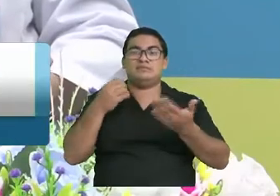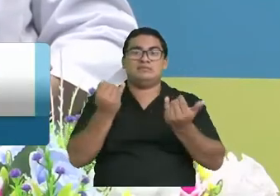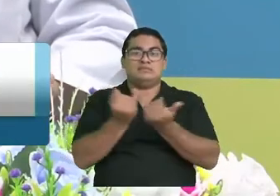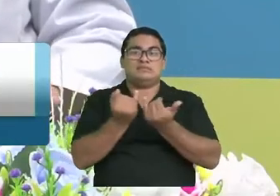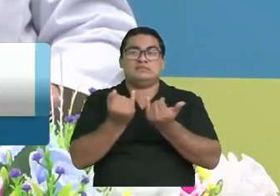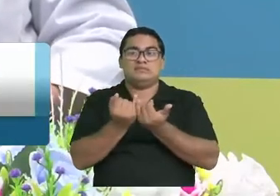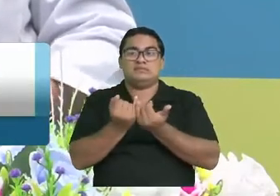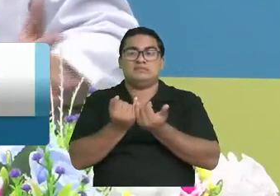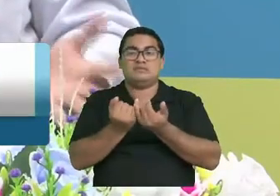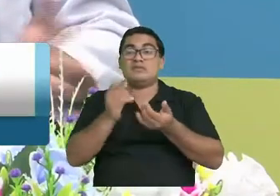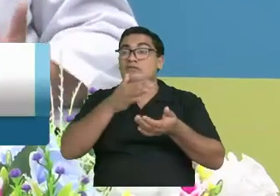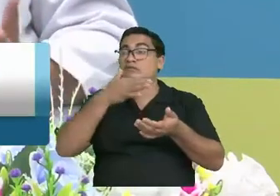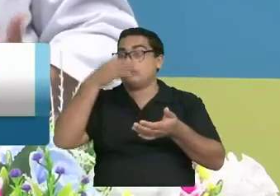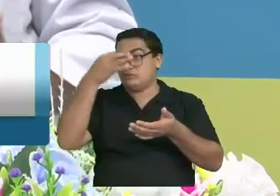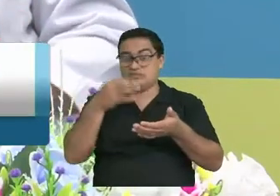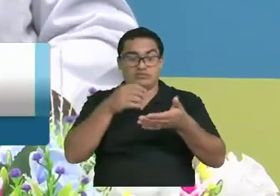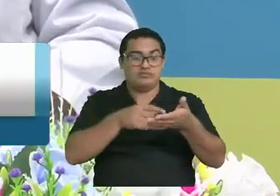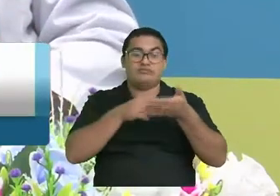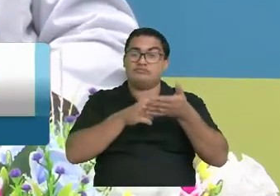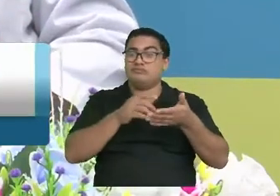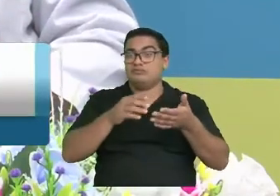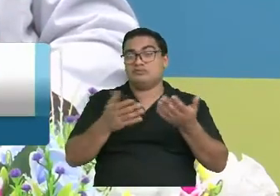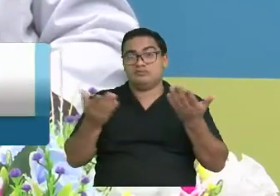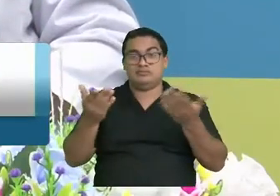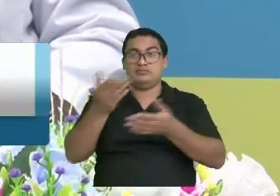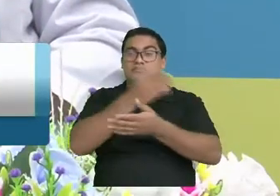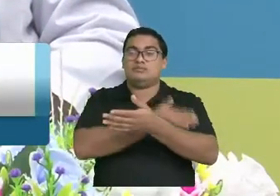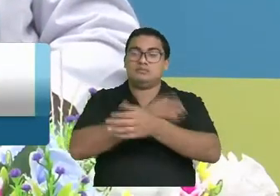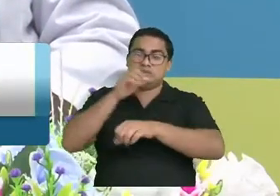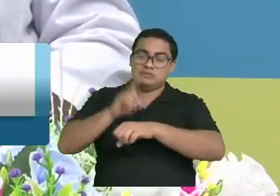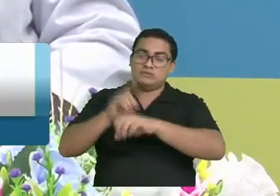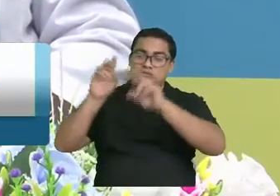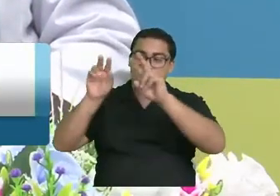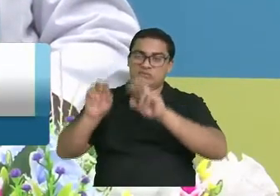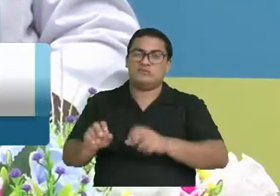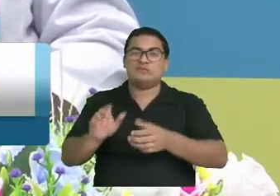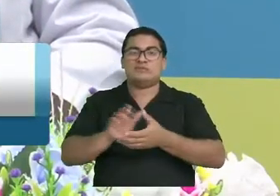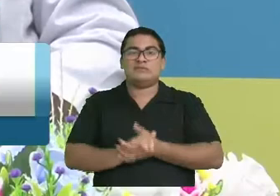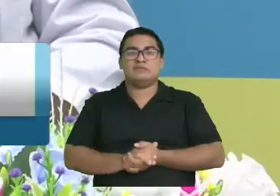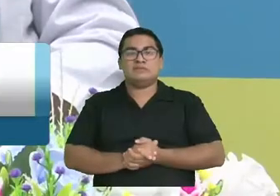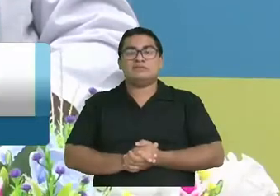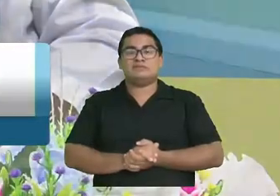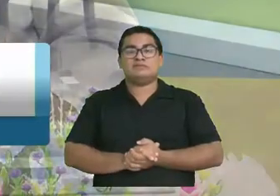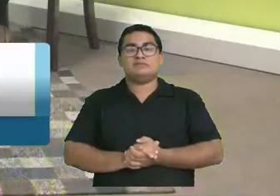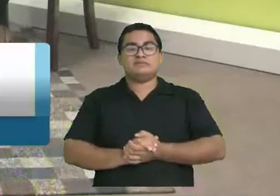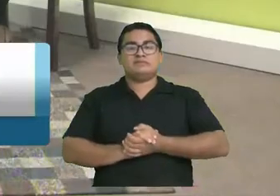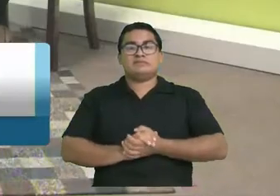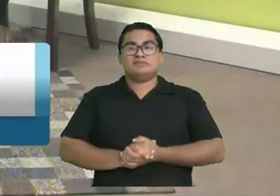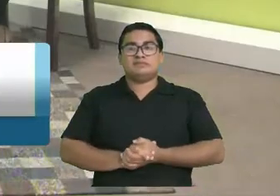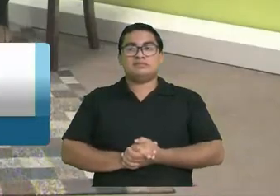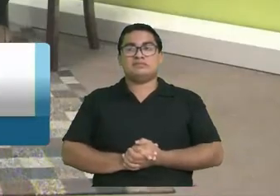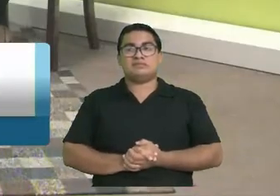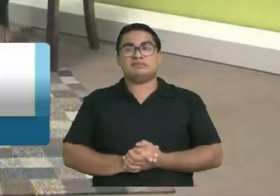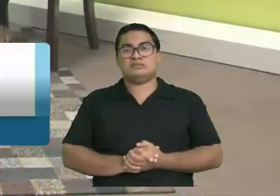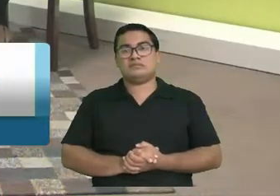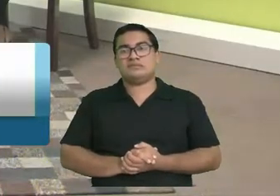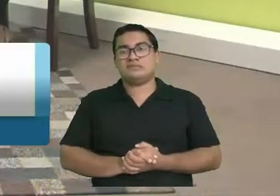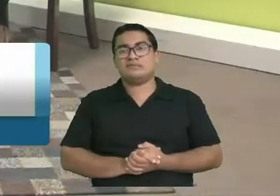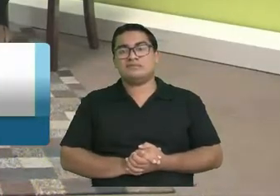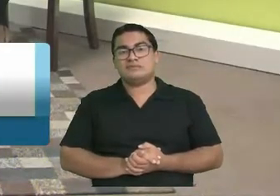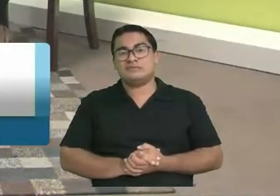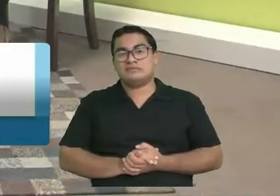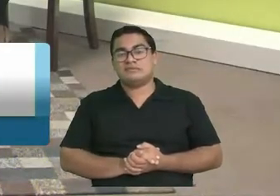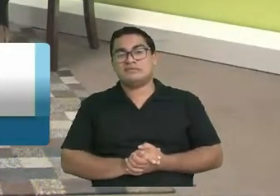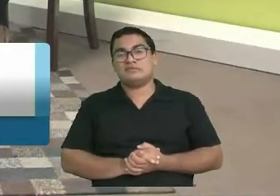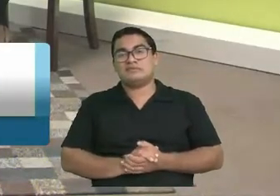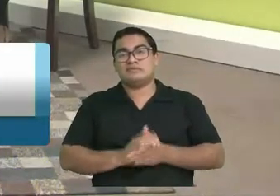pruebas confirmatorias de la sospecha clínica que uno tiene. Ok, ahora, cuando hablamos también